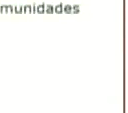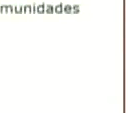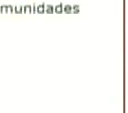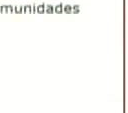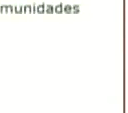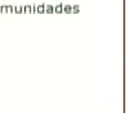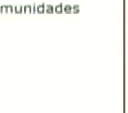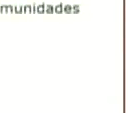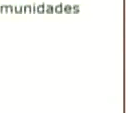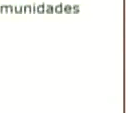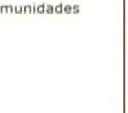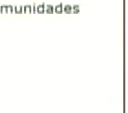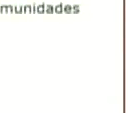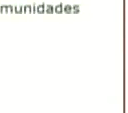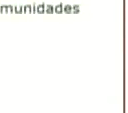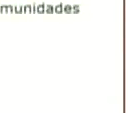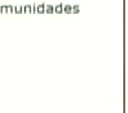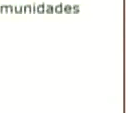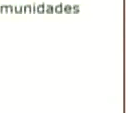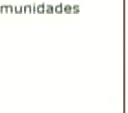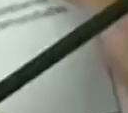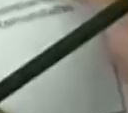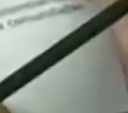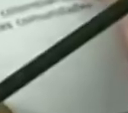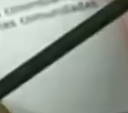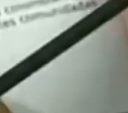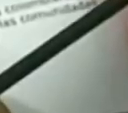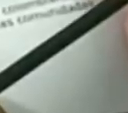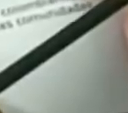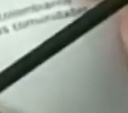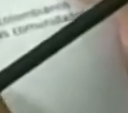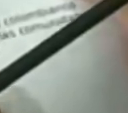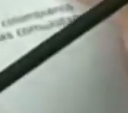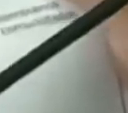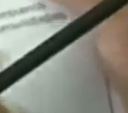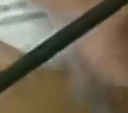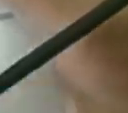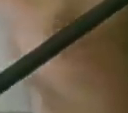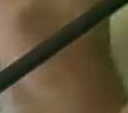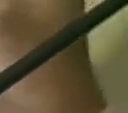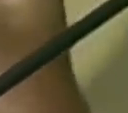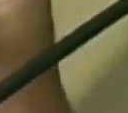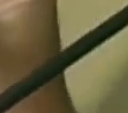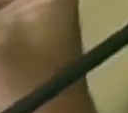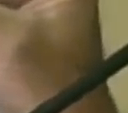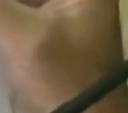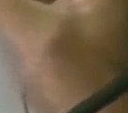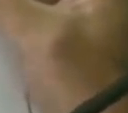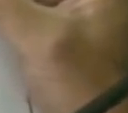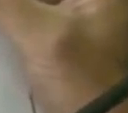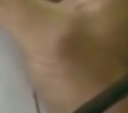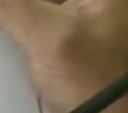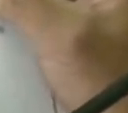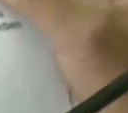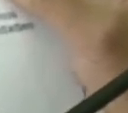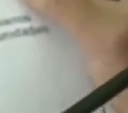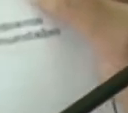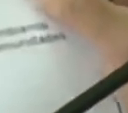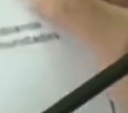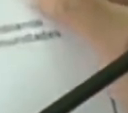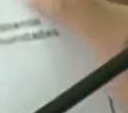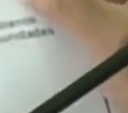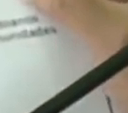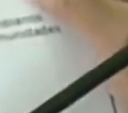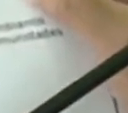Vega. Luego, inmediatamente después, las fuerzas de seguridad de Venezuela se fueron en contra de la banda del Coqui en